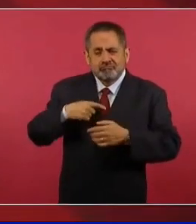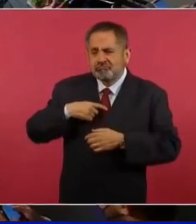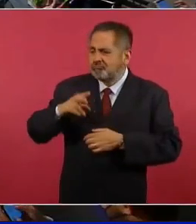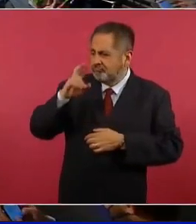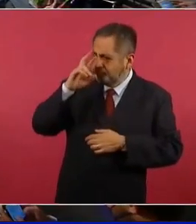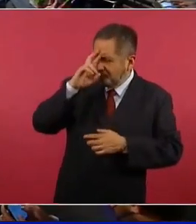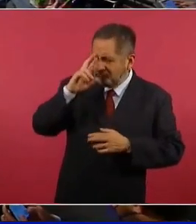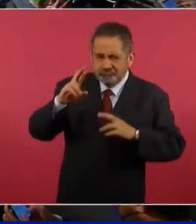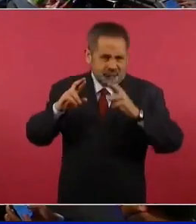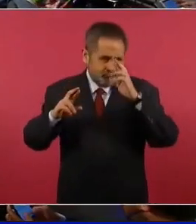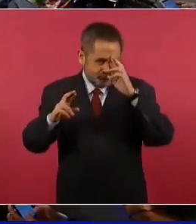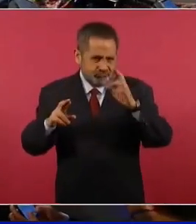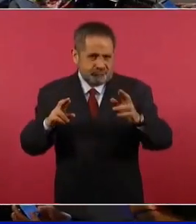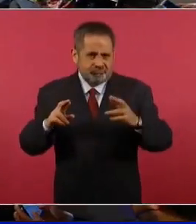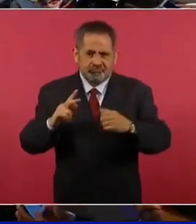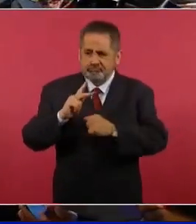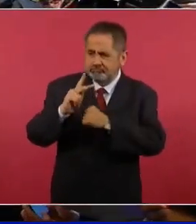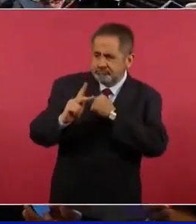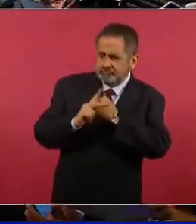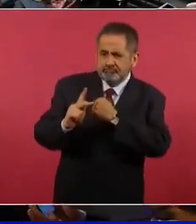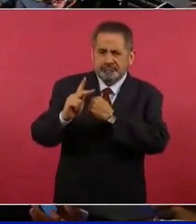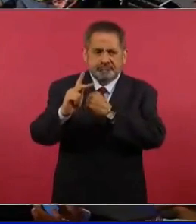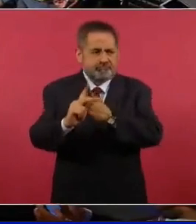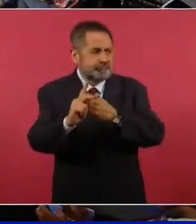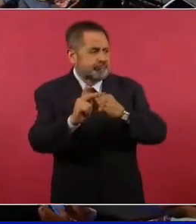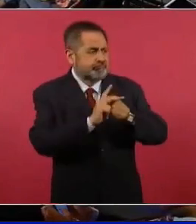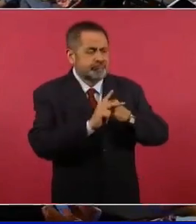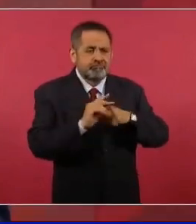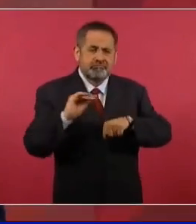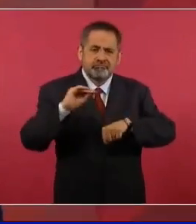de las naciones,